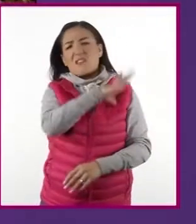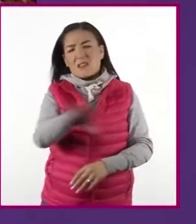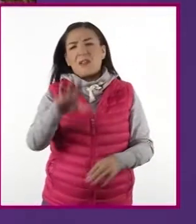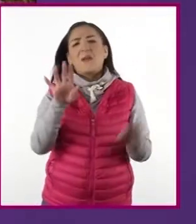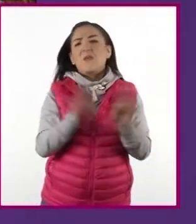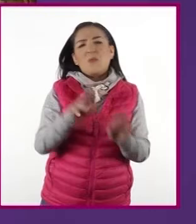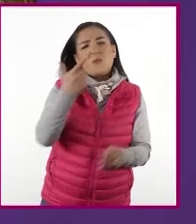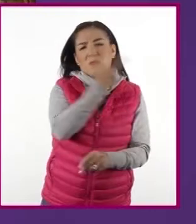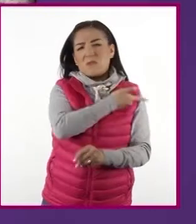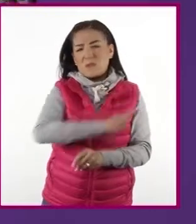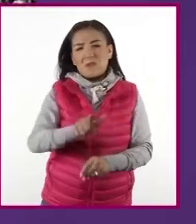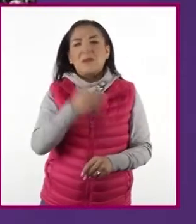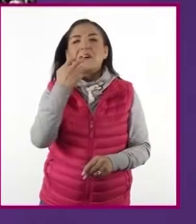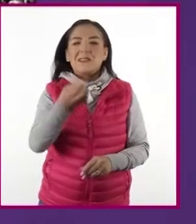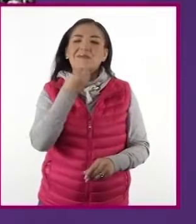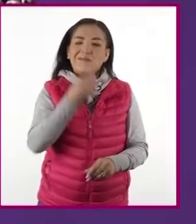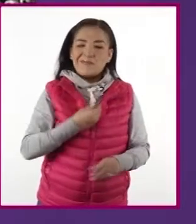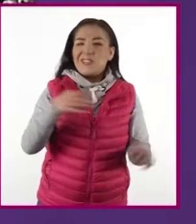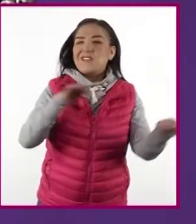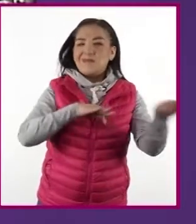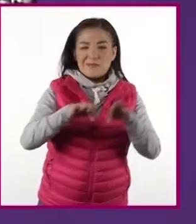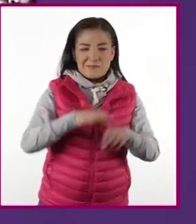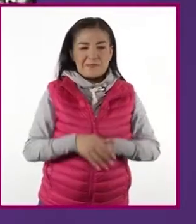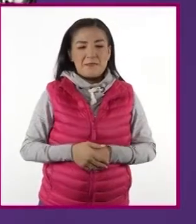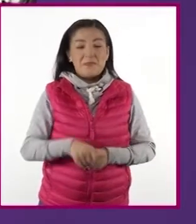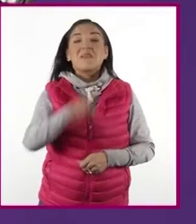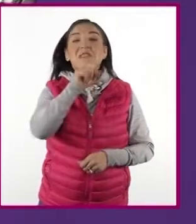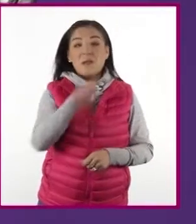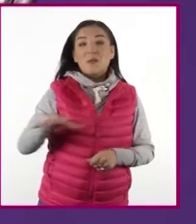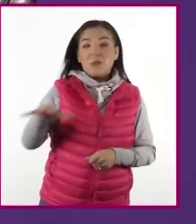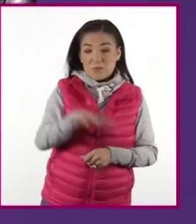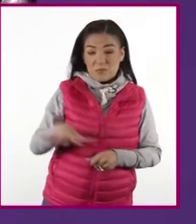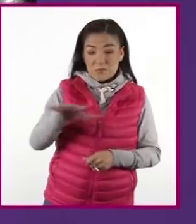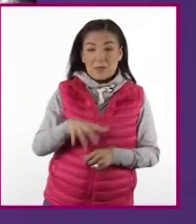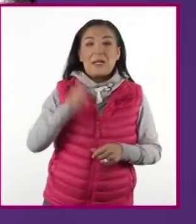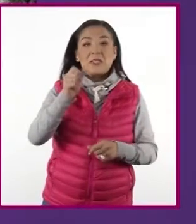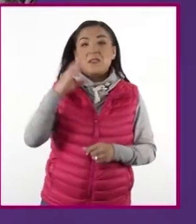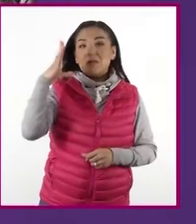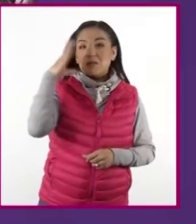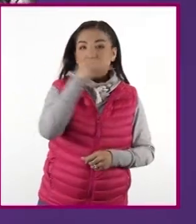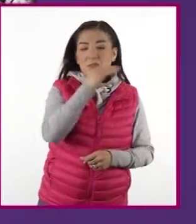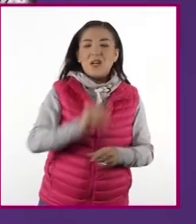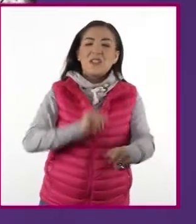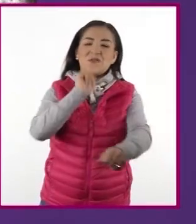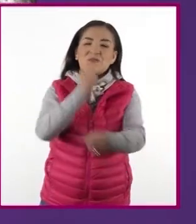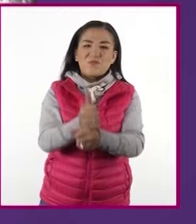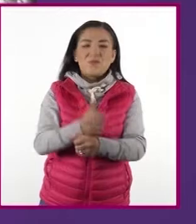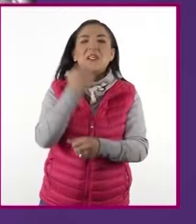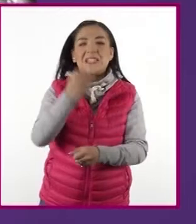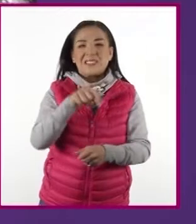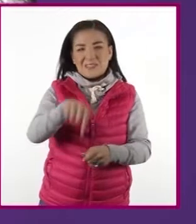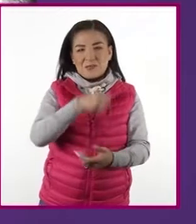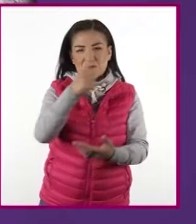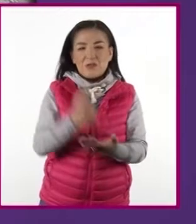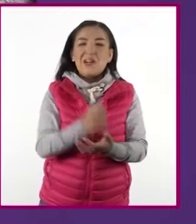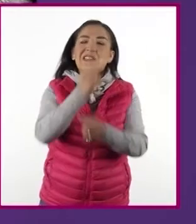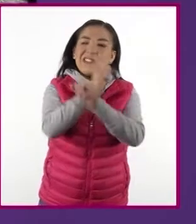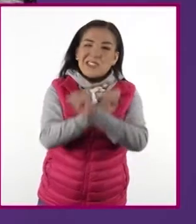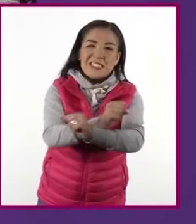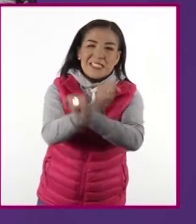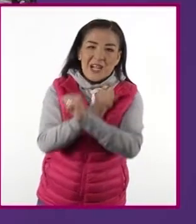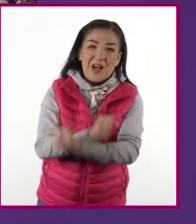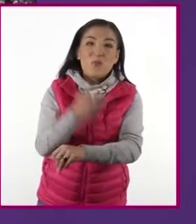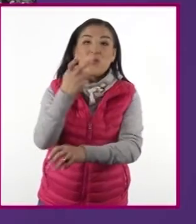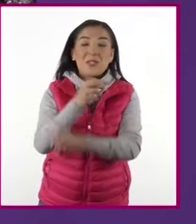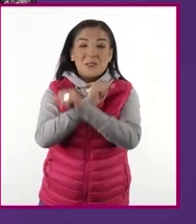algún oficio. También había población de origen africano, que llegó como esclava. Solo una mínima parte pudo